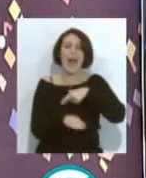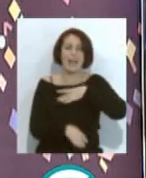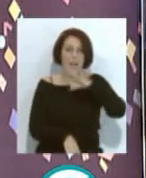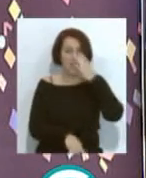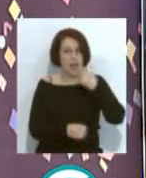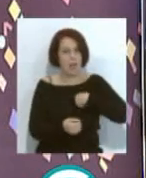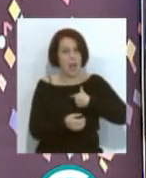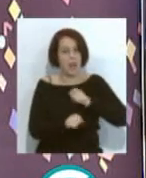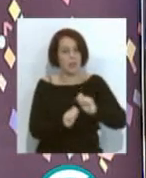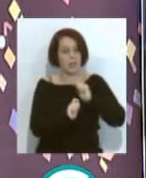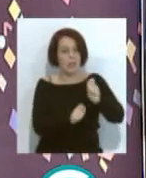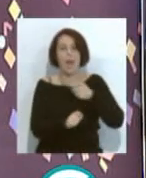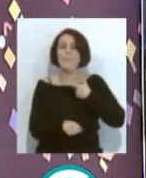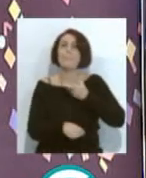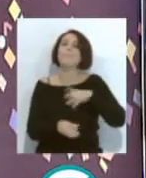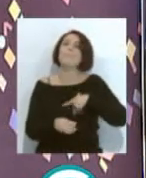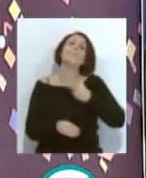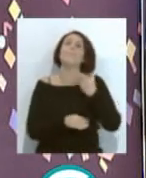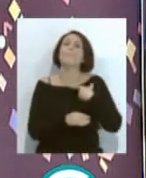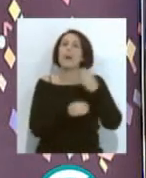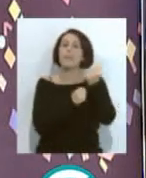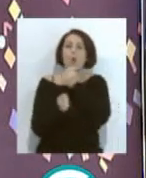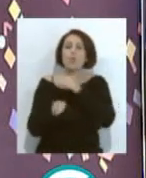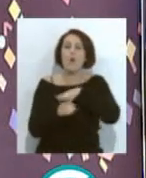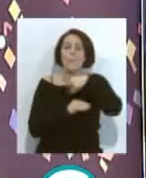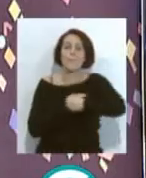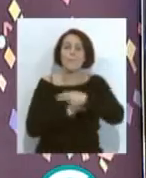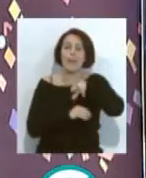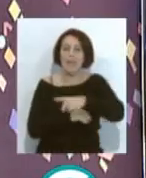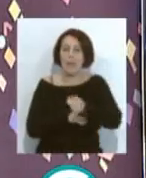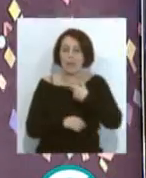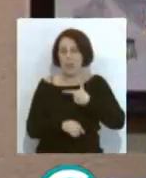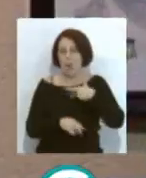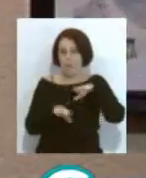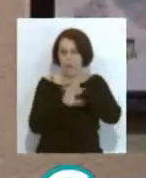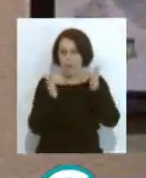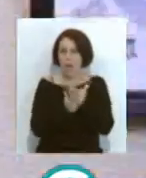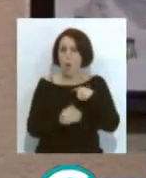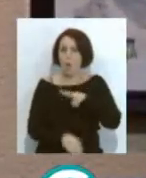también declarado Patrimonio Inmaterial de la Humanidad por parte de la UNESCO.